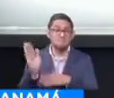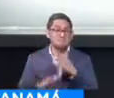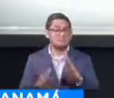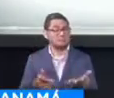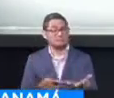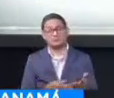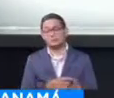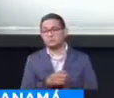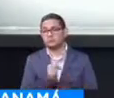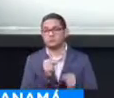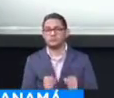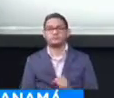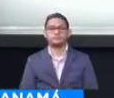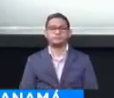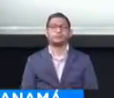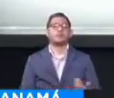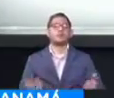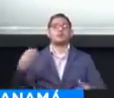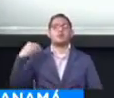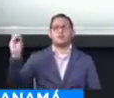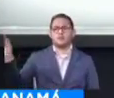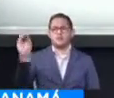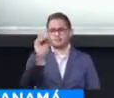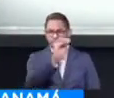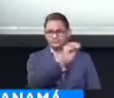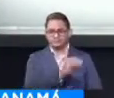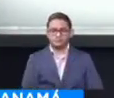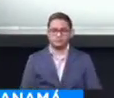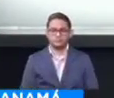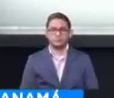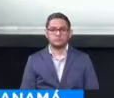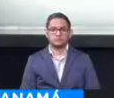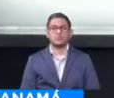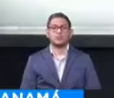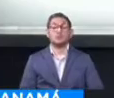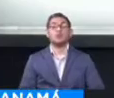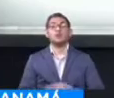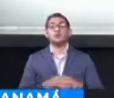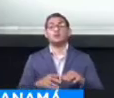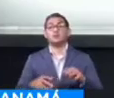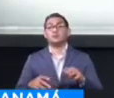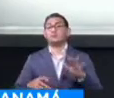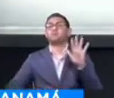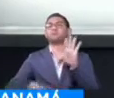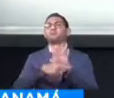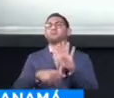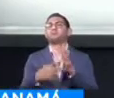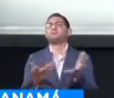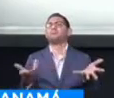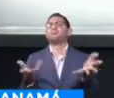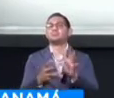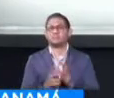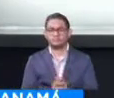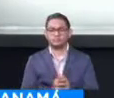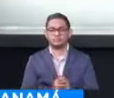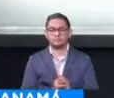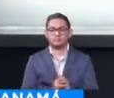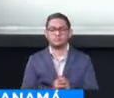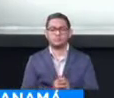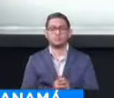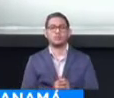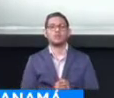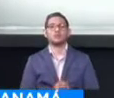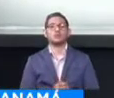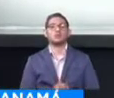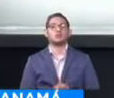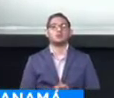le anunciamos al país que están terminantemente prohibidas la realización